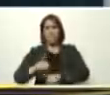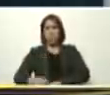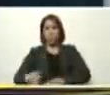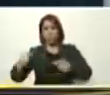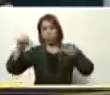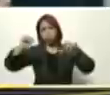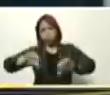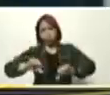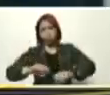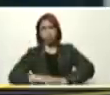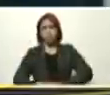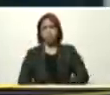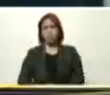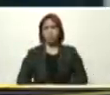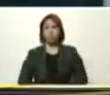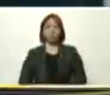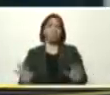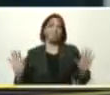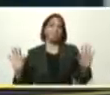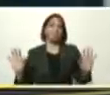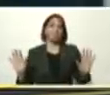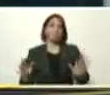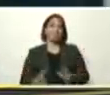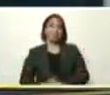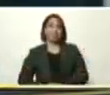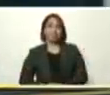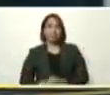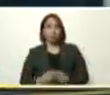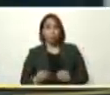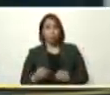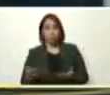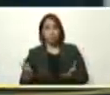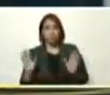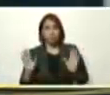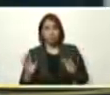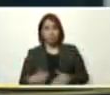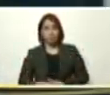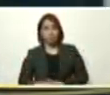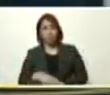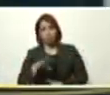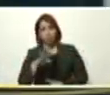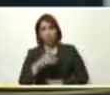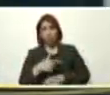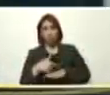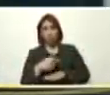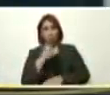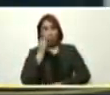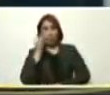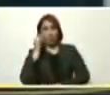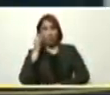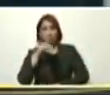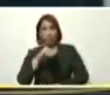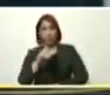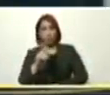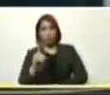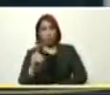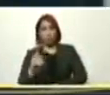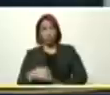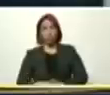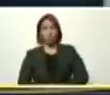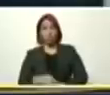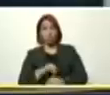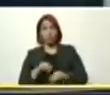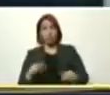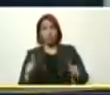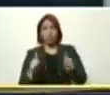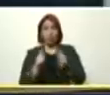fracaso. Esa es la verdad. Todos ellos, los 4 gobernadores de la MUT, terminaron al lado de la